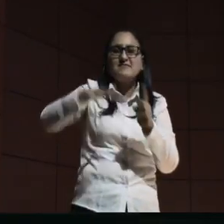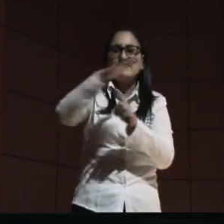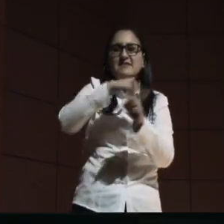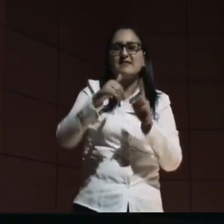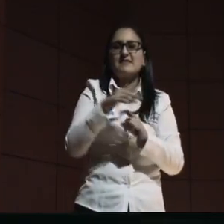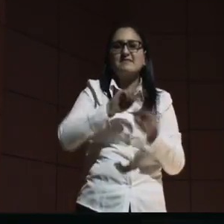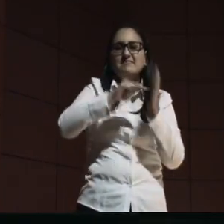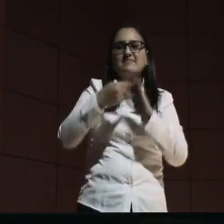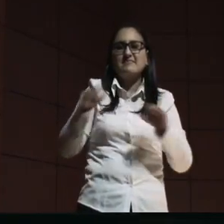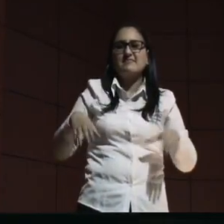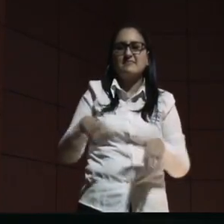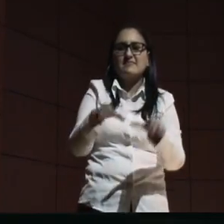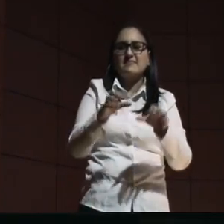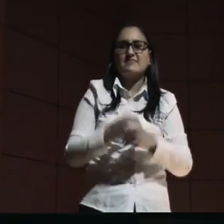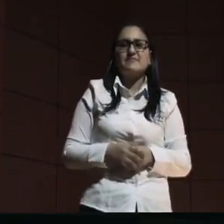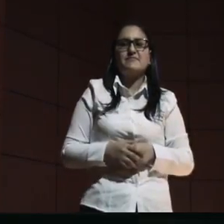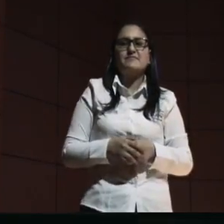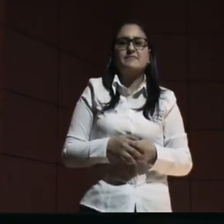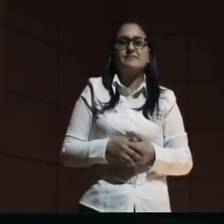las actitudinales.